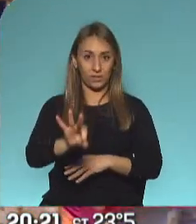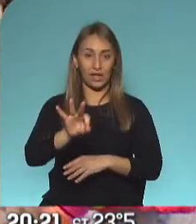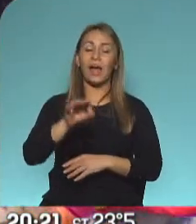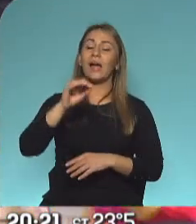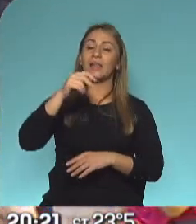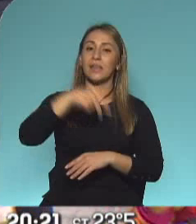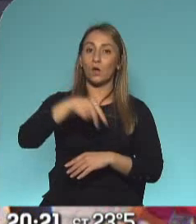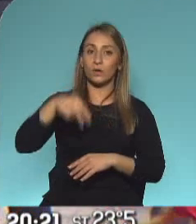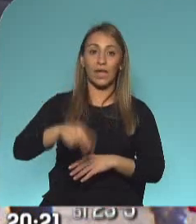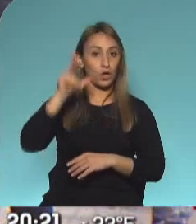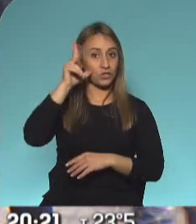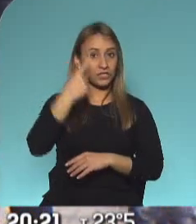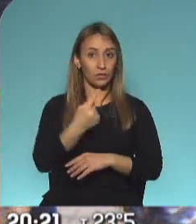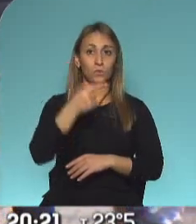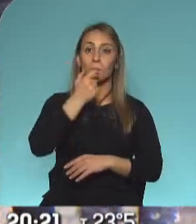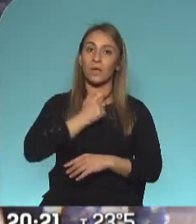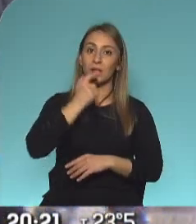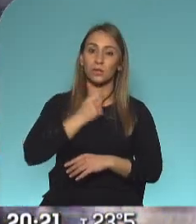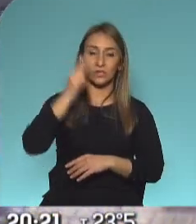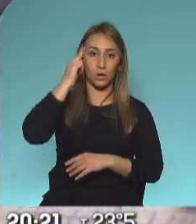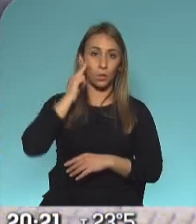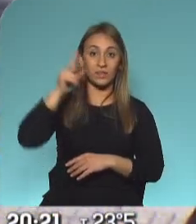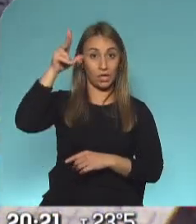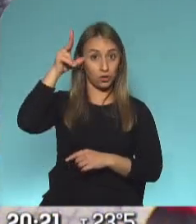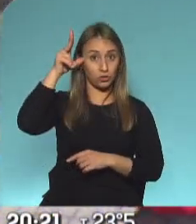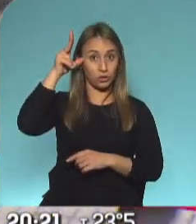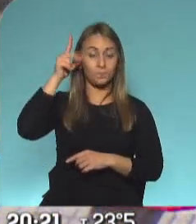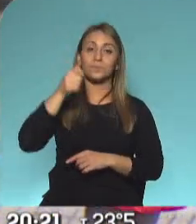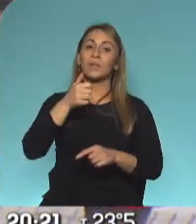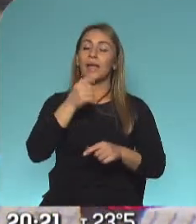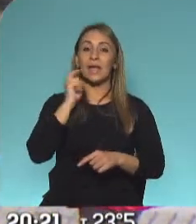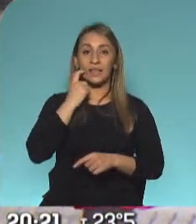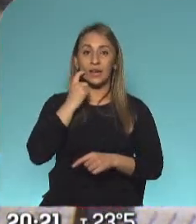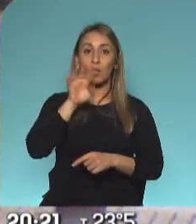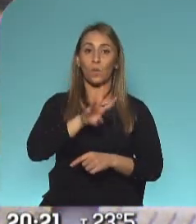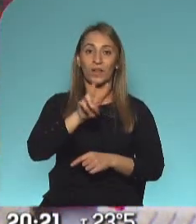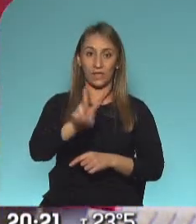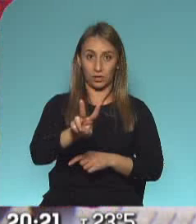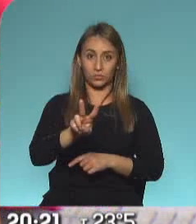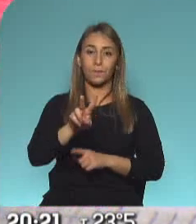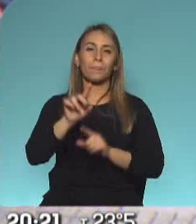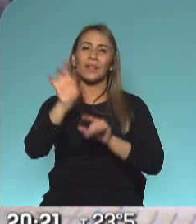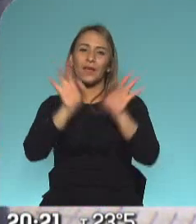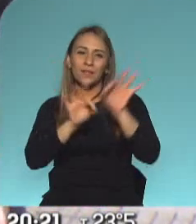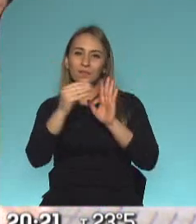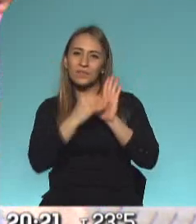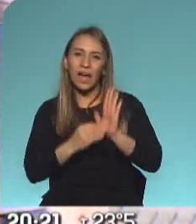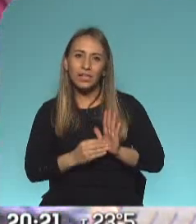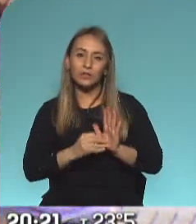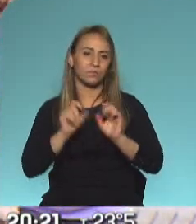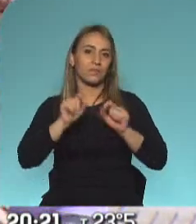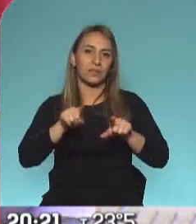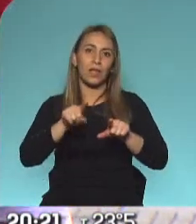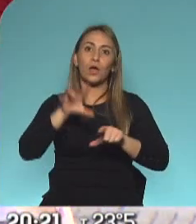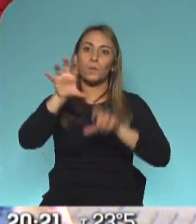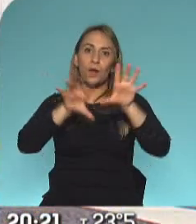Neuquén 81, Mendoza 98, Entre Ríos 42. Algunos datos referidos a